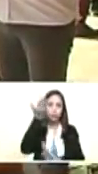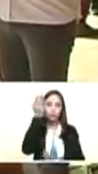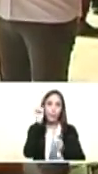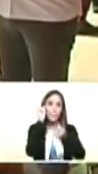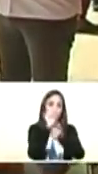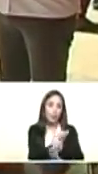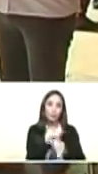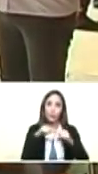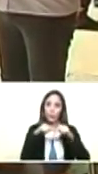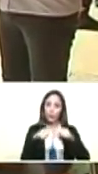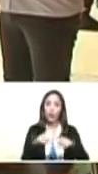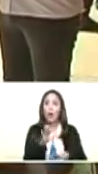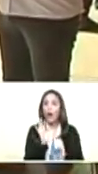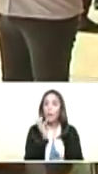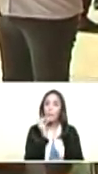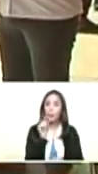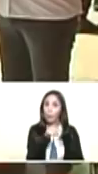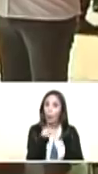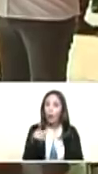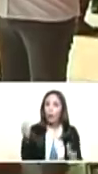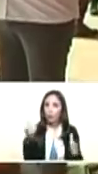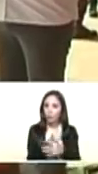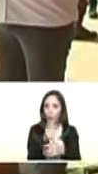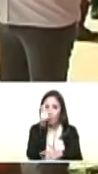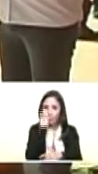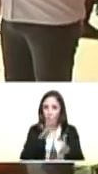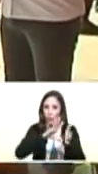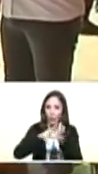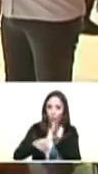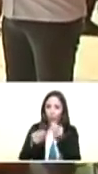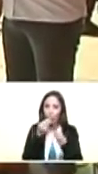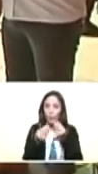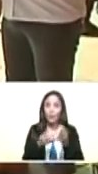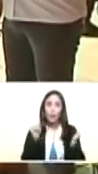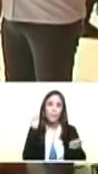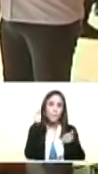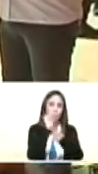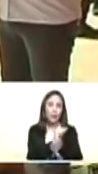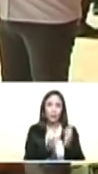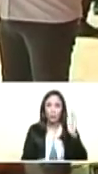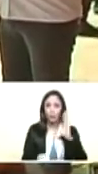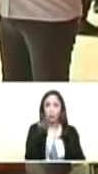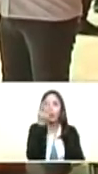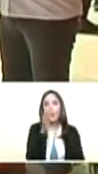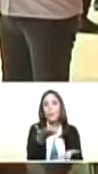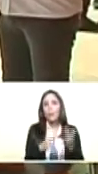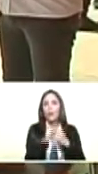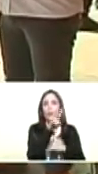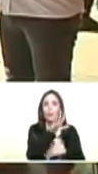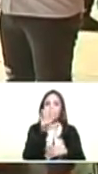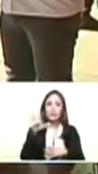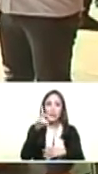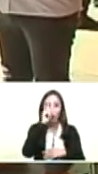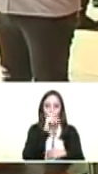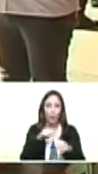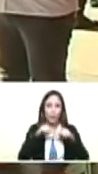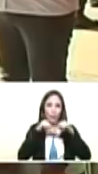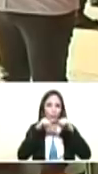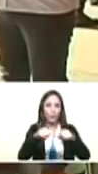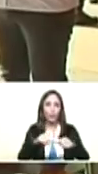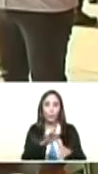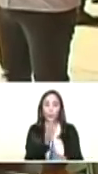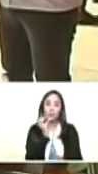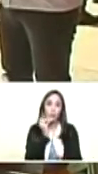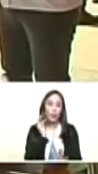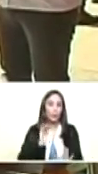CLAP y como los programas especiales que tenemos. Vamos a aumentar eso a 25 años, sin beneficio. El que le robe